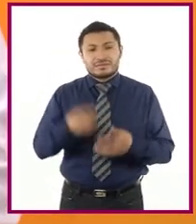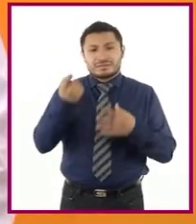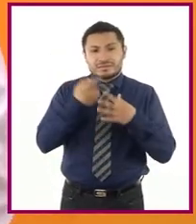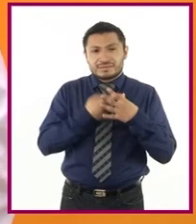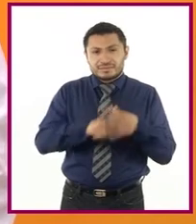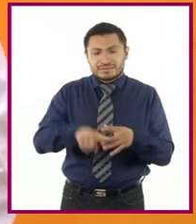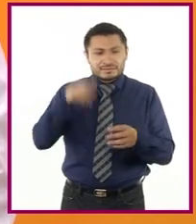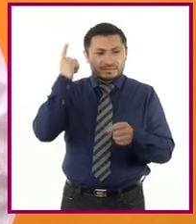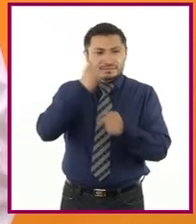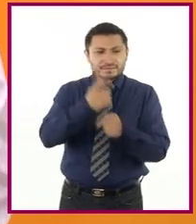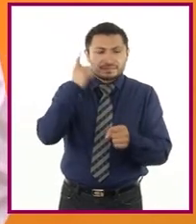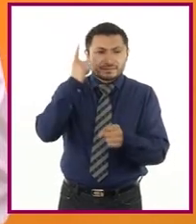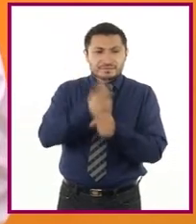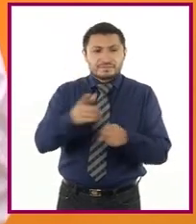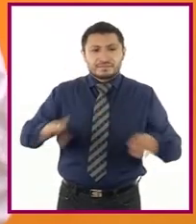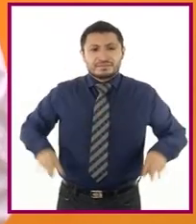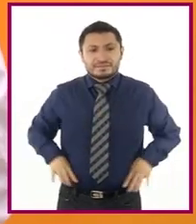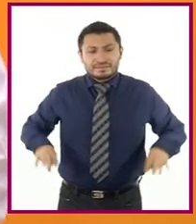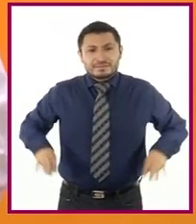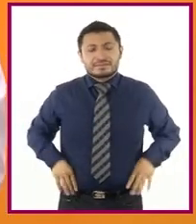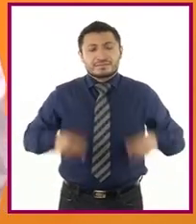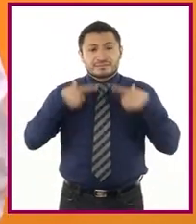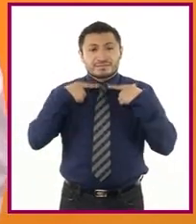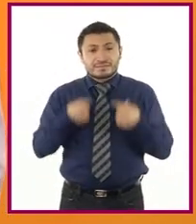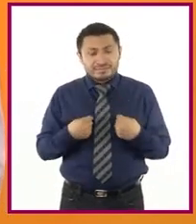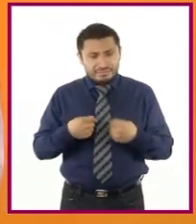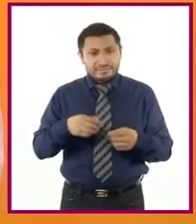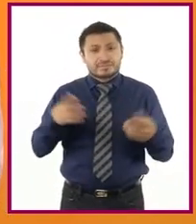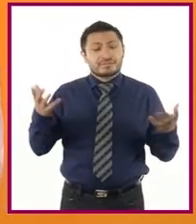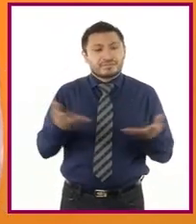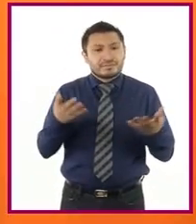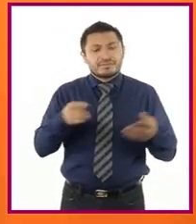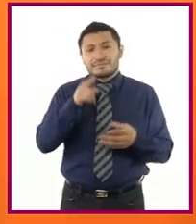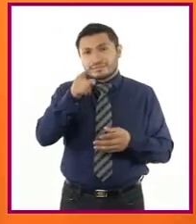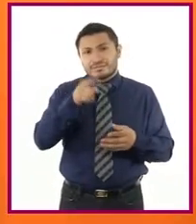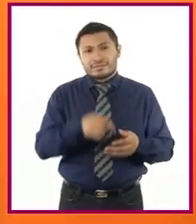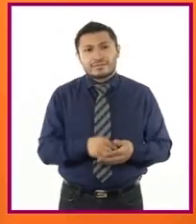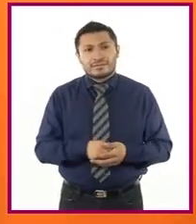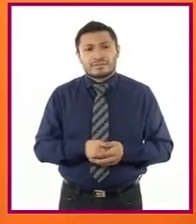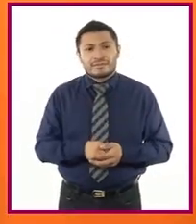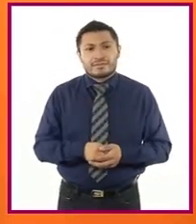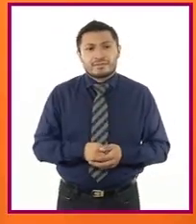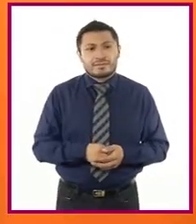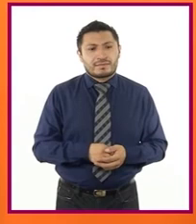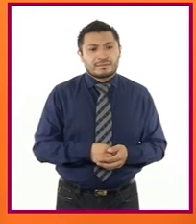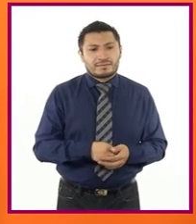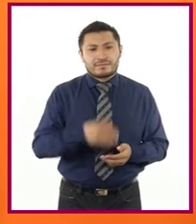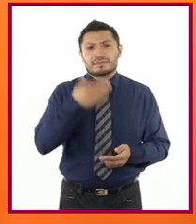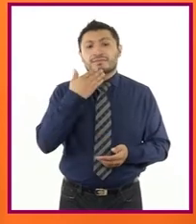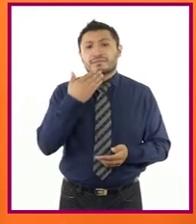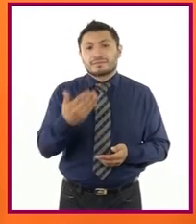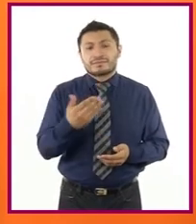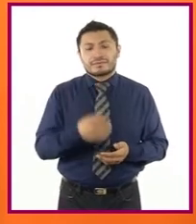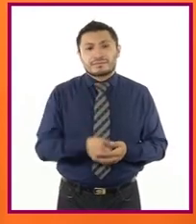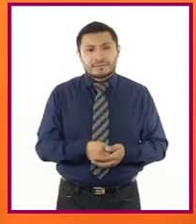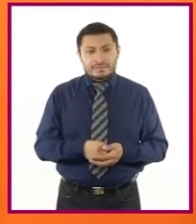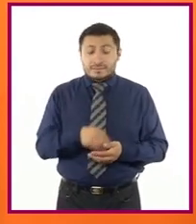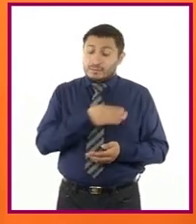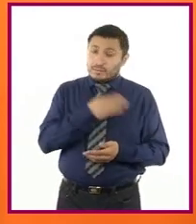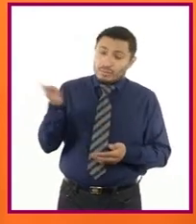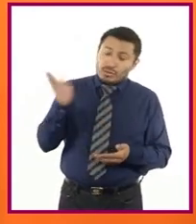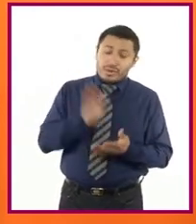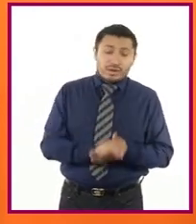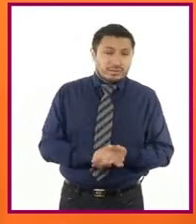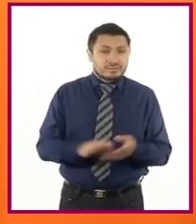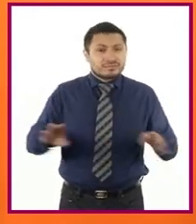por identificar los elementos de la guayabera que vas a elaborar. Muy bien. Bueno,